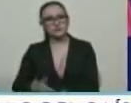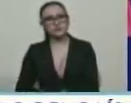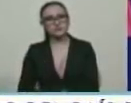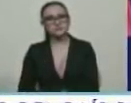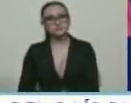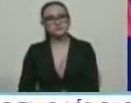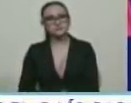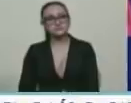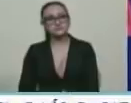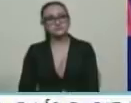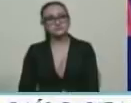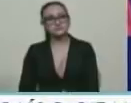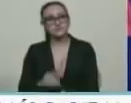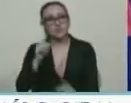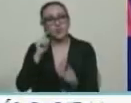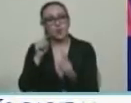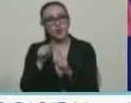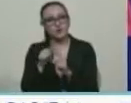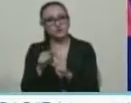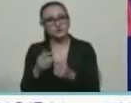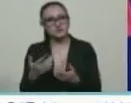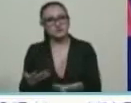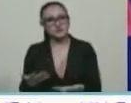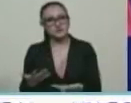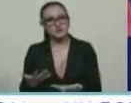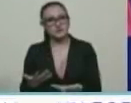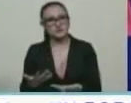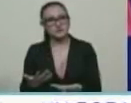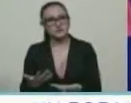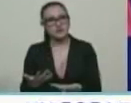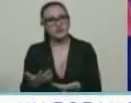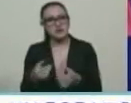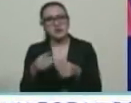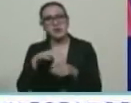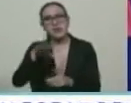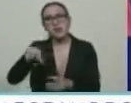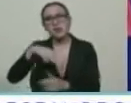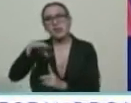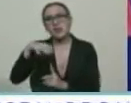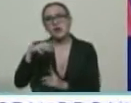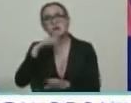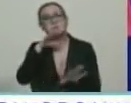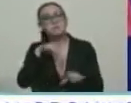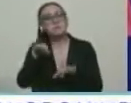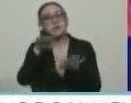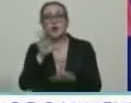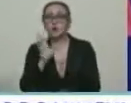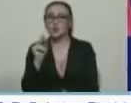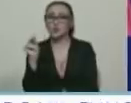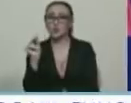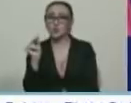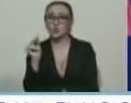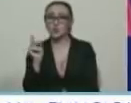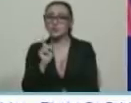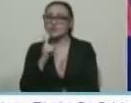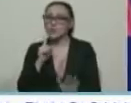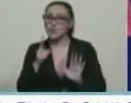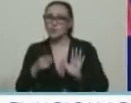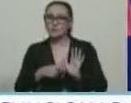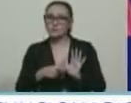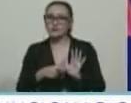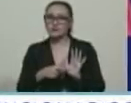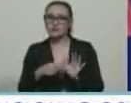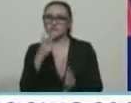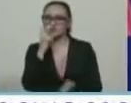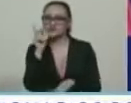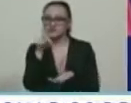Y nuestros objetivos no van a quedarse solamente como palabras, pero van a realizarse. En la